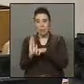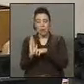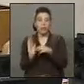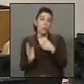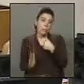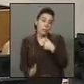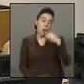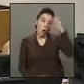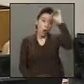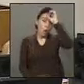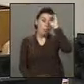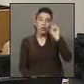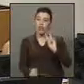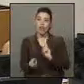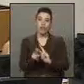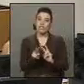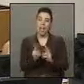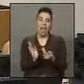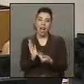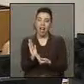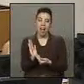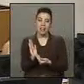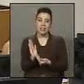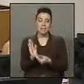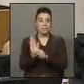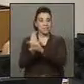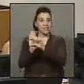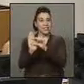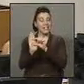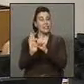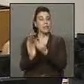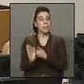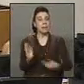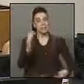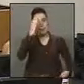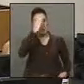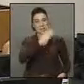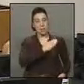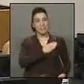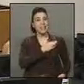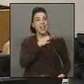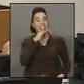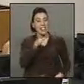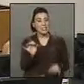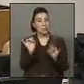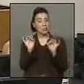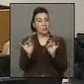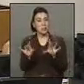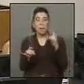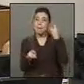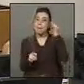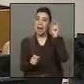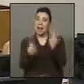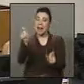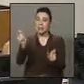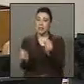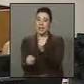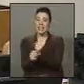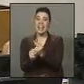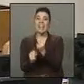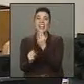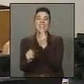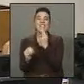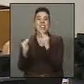punto de vista, por lo menos no sucede. La indicación de la presidenta Bachelet establece para las y los trabajadores que viven en la